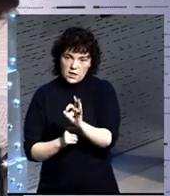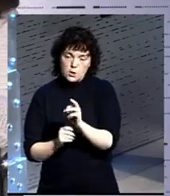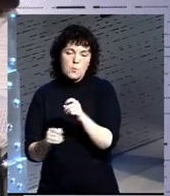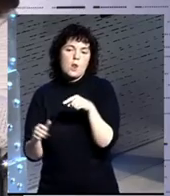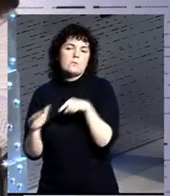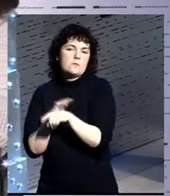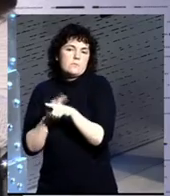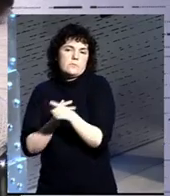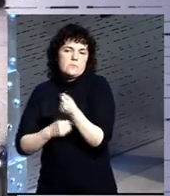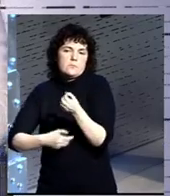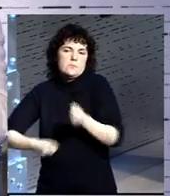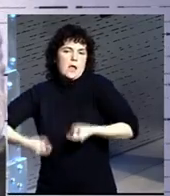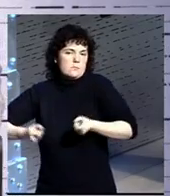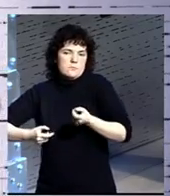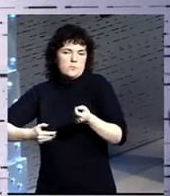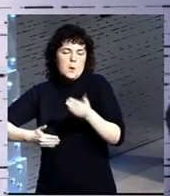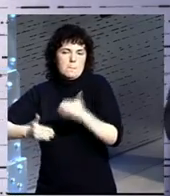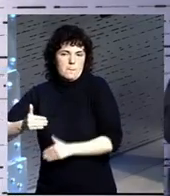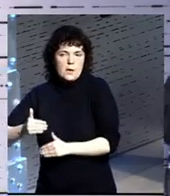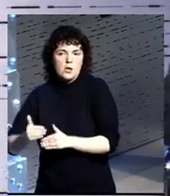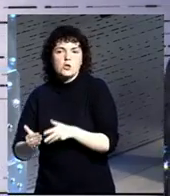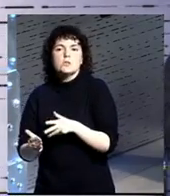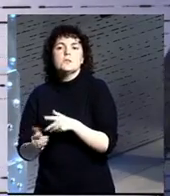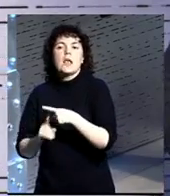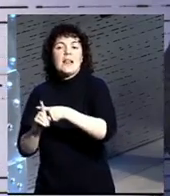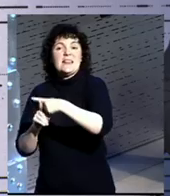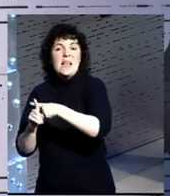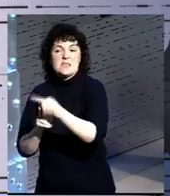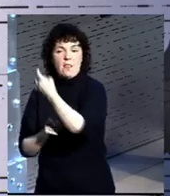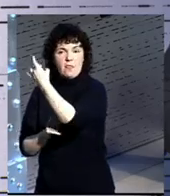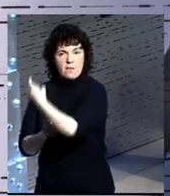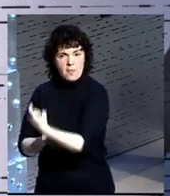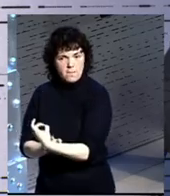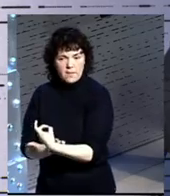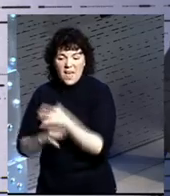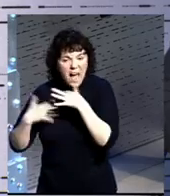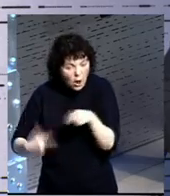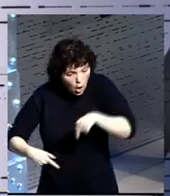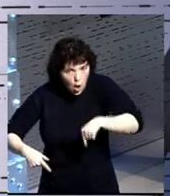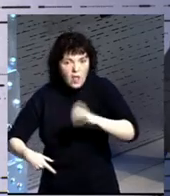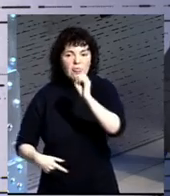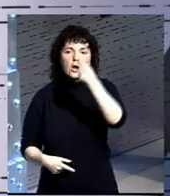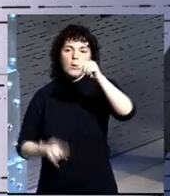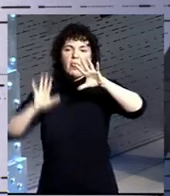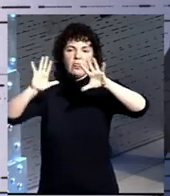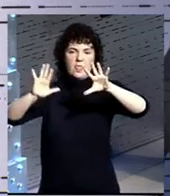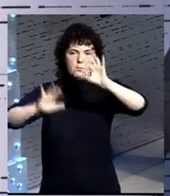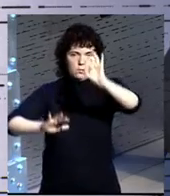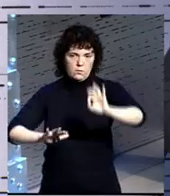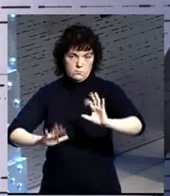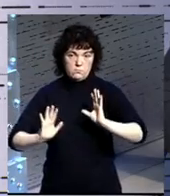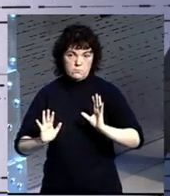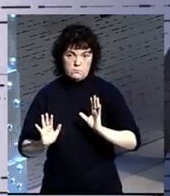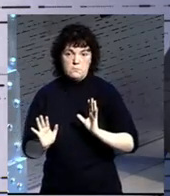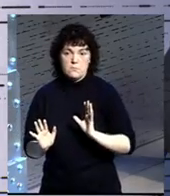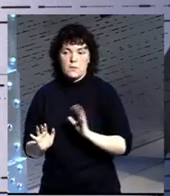operativos. La tasa de morosidad es hoy el 0,10, hoy en día. Y esos